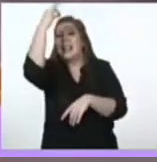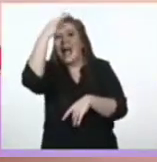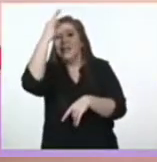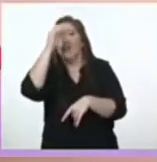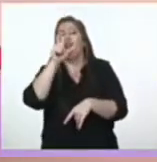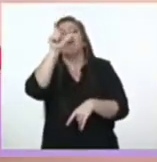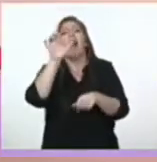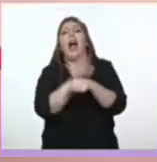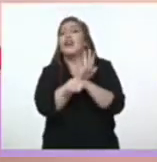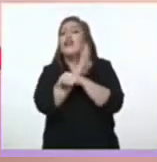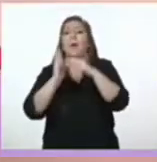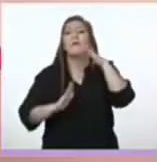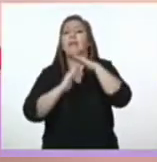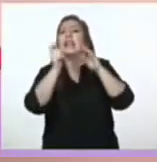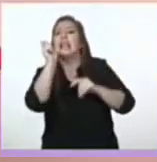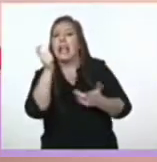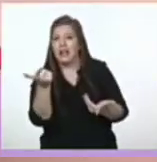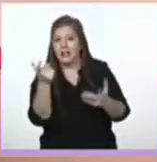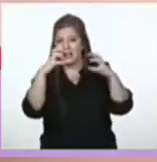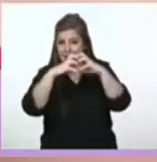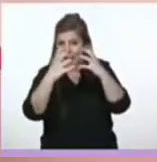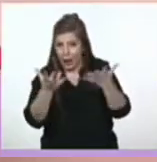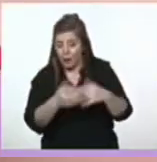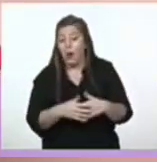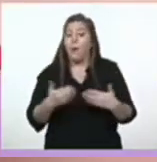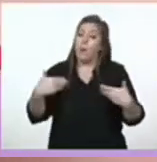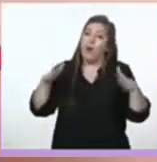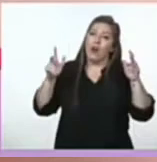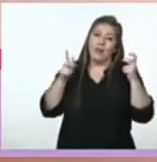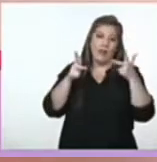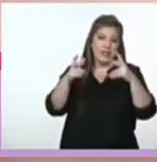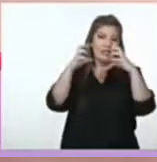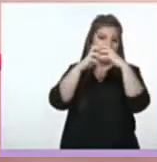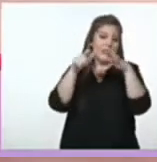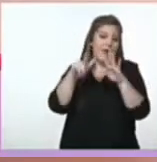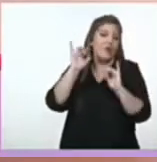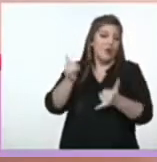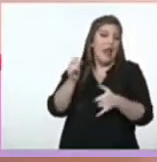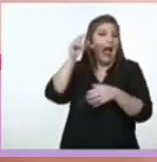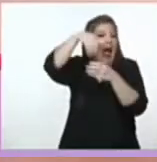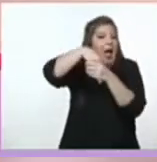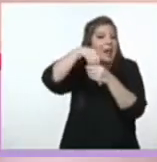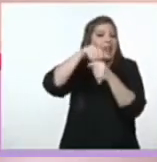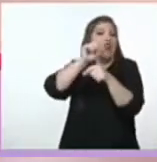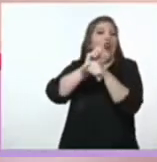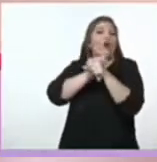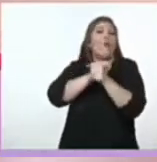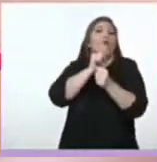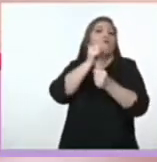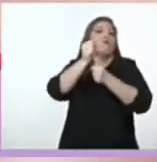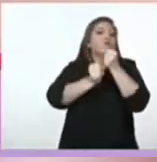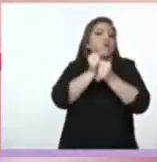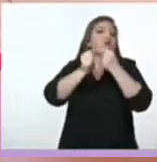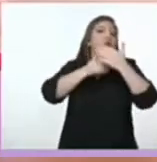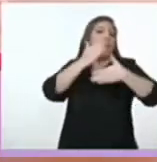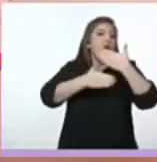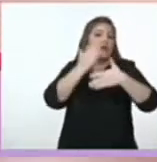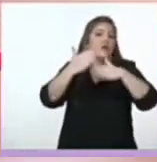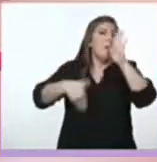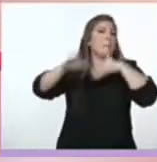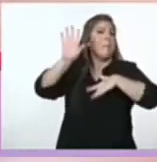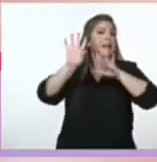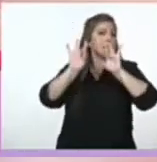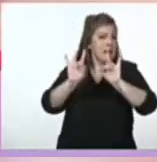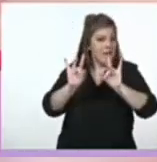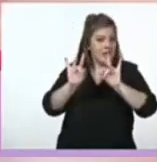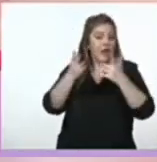es? Y podríamos decir en que el es el cartel. cerebro, es donde van a ocurrir tal vez los procesos más complejos. Si lo miramos desde ese lugar, podemos decir